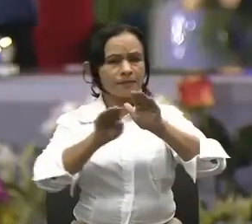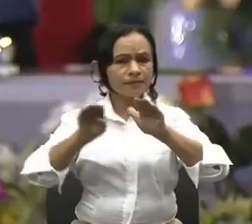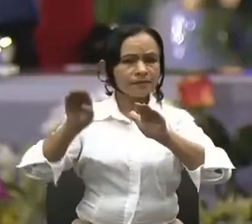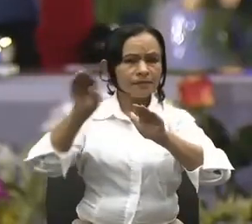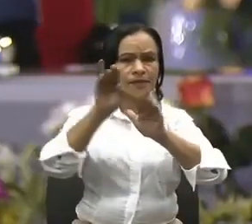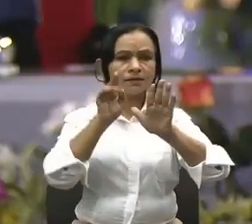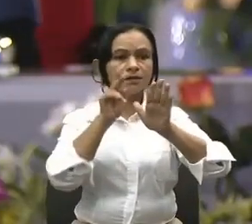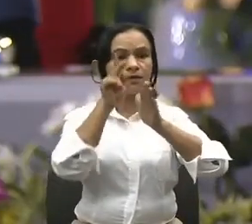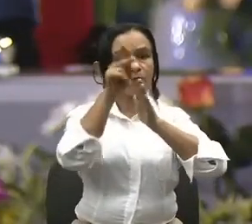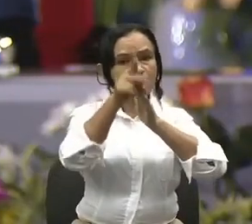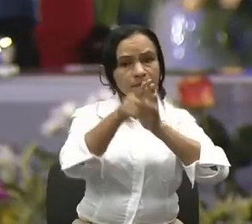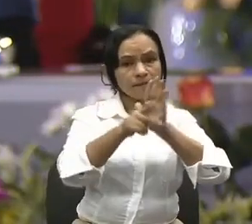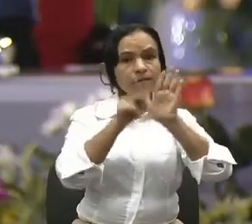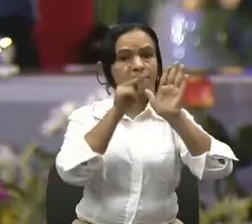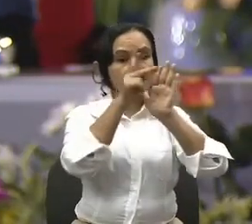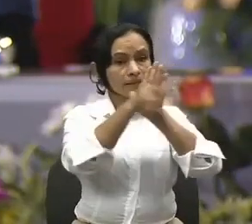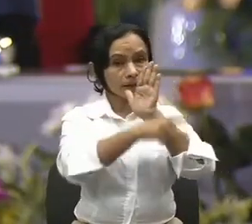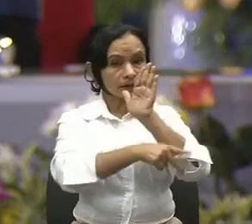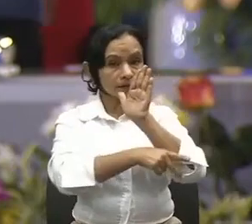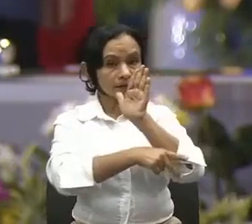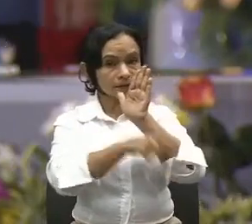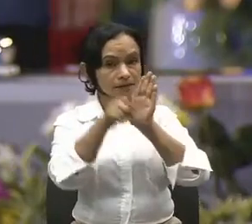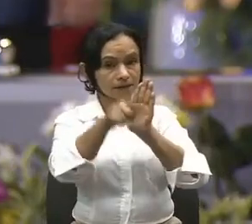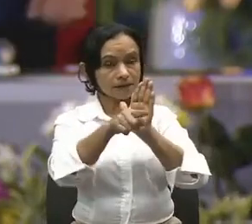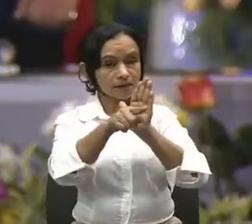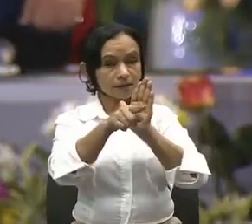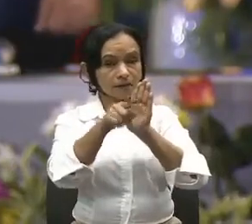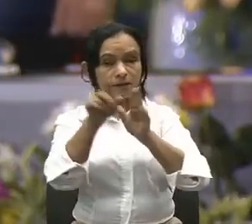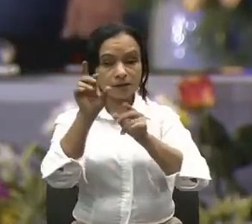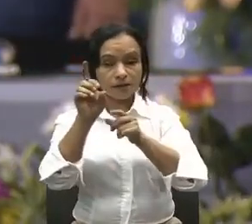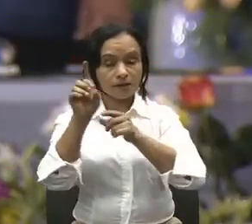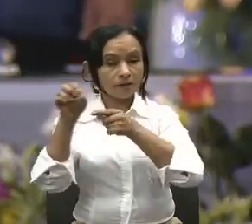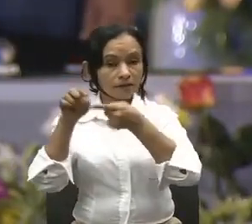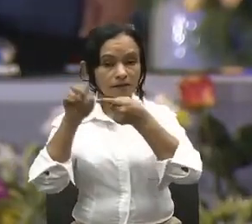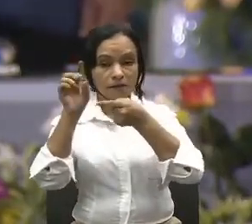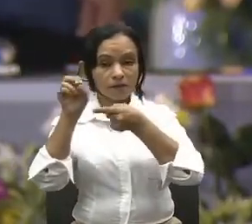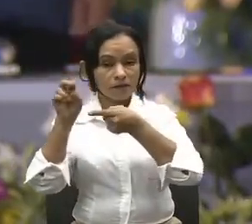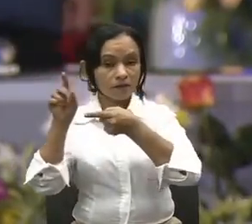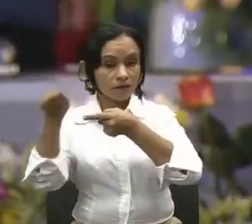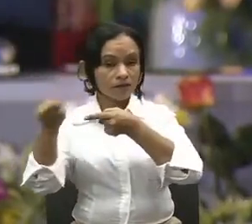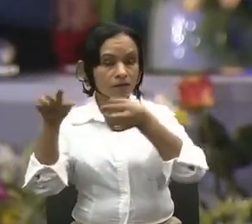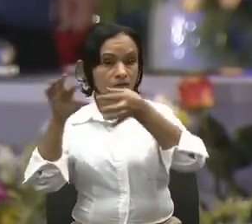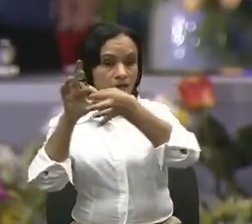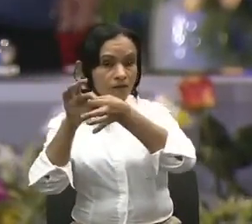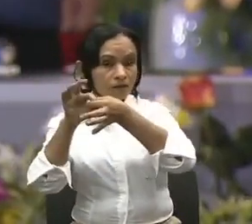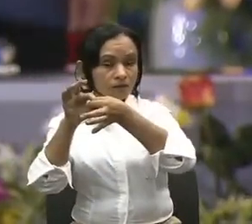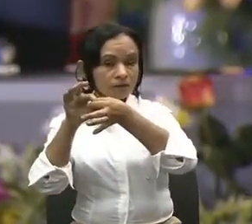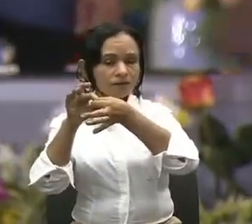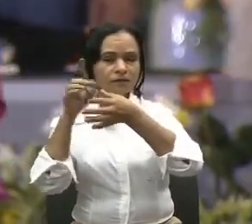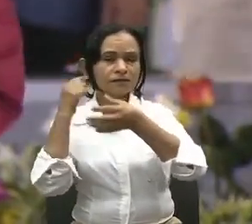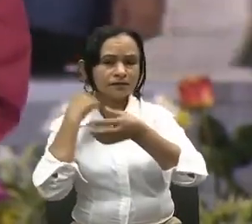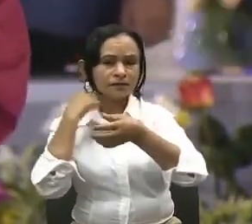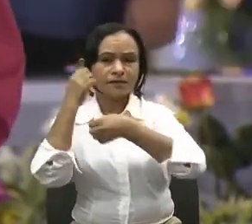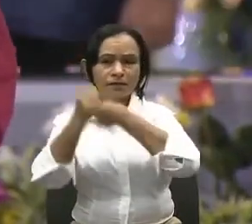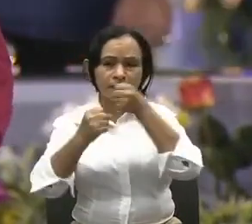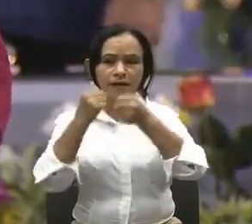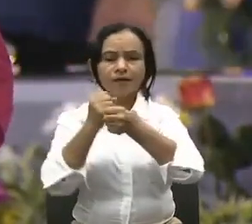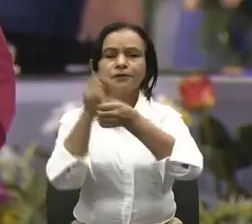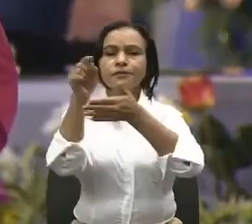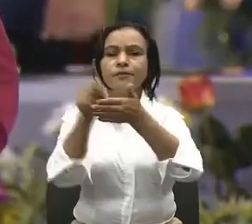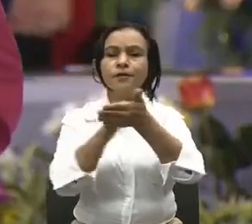los países que estamos en Naciones Unidas, todos los años estamos